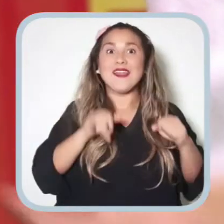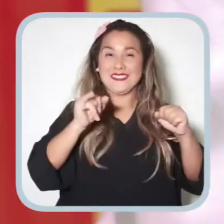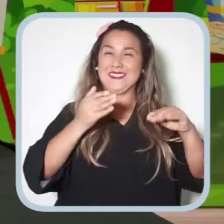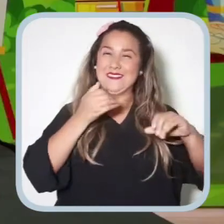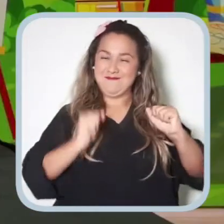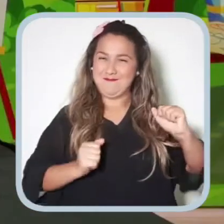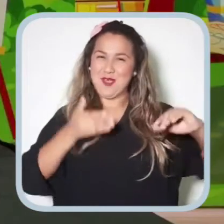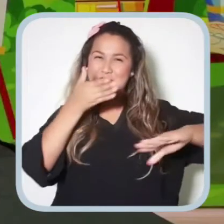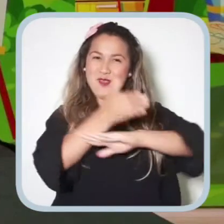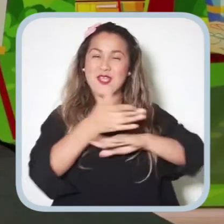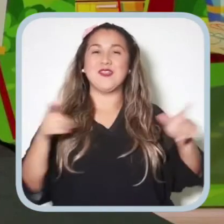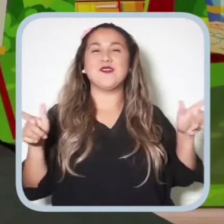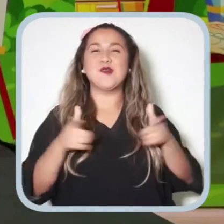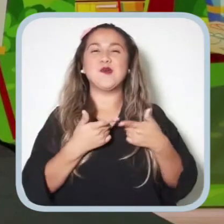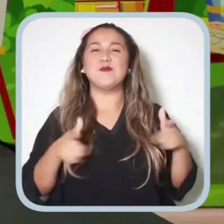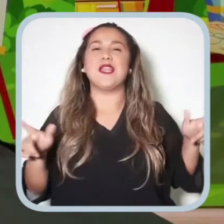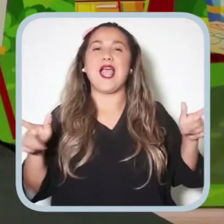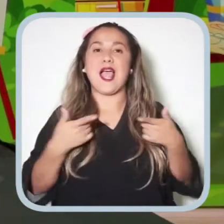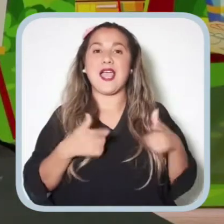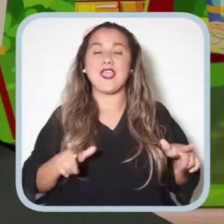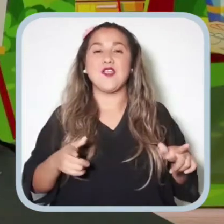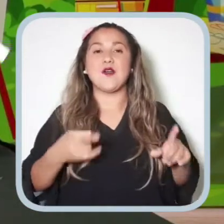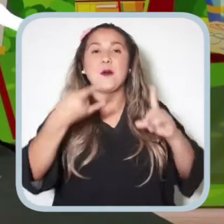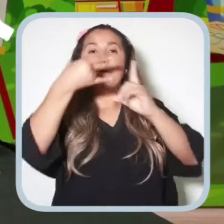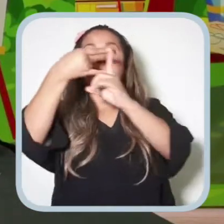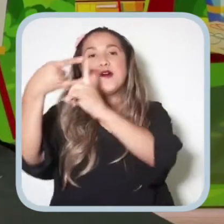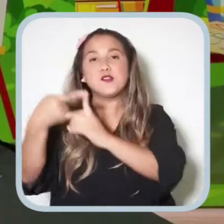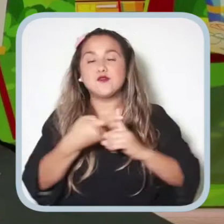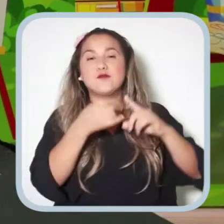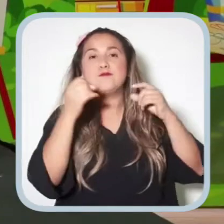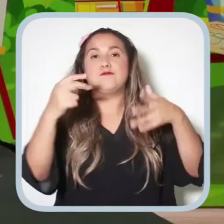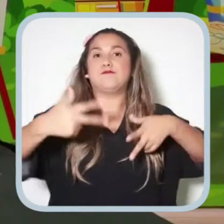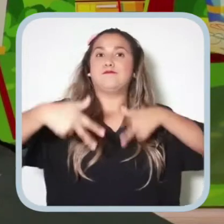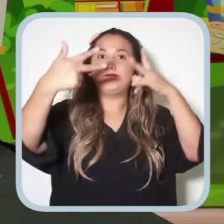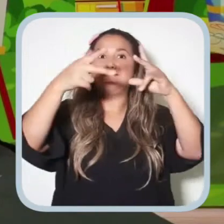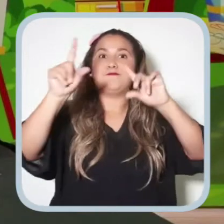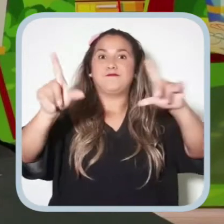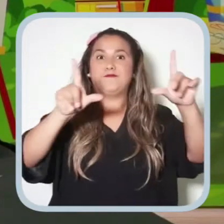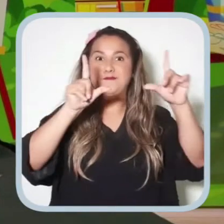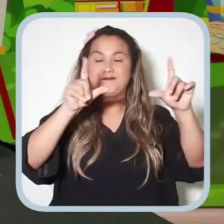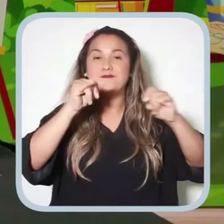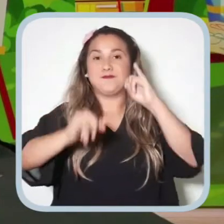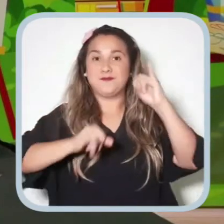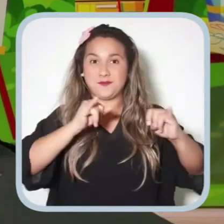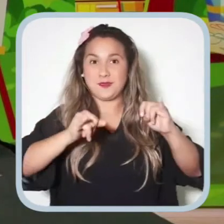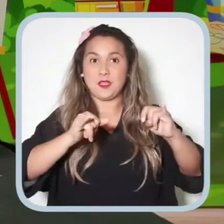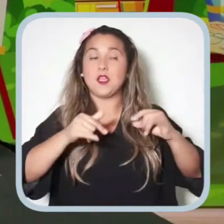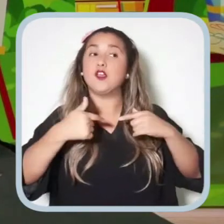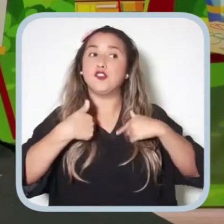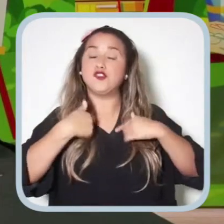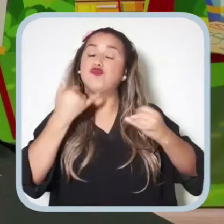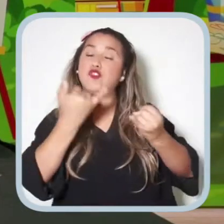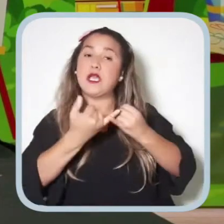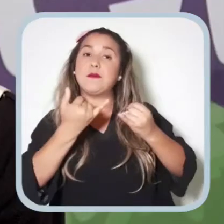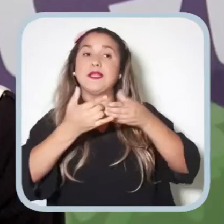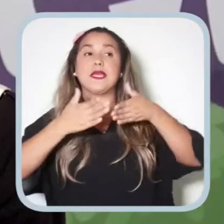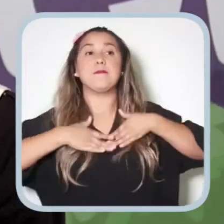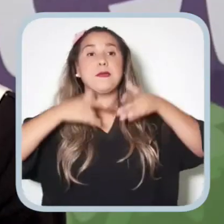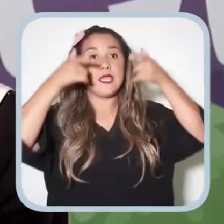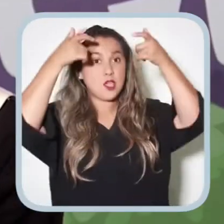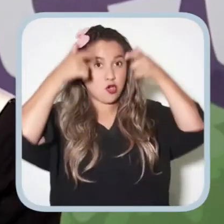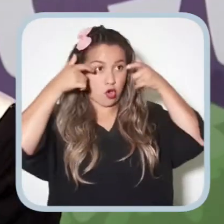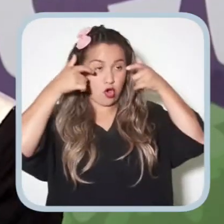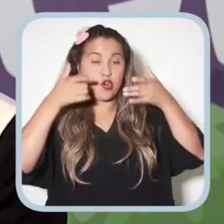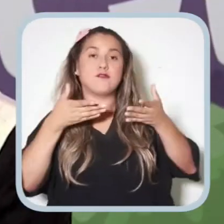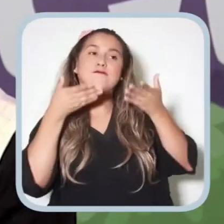Zoom. Pues claro, Don Fígaro, porque yo le voy a prestar mi gorro divertido para que usted lo lleve y asista a su cumpleaños por Zoom